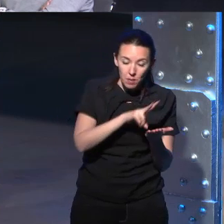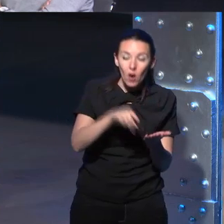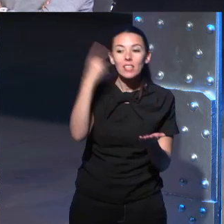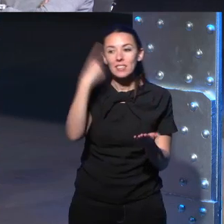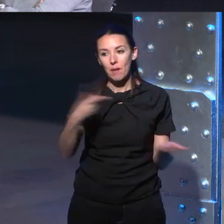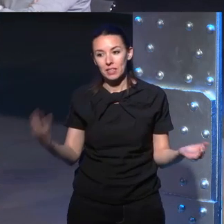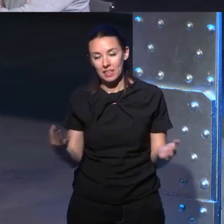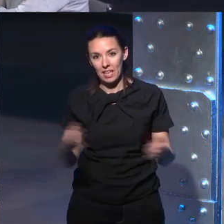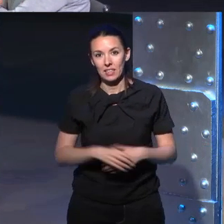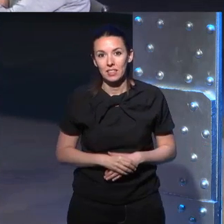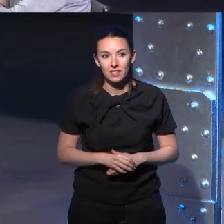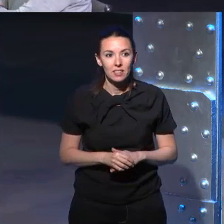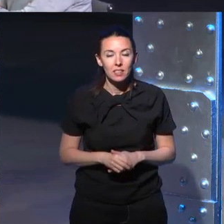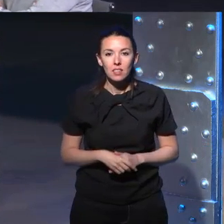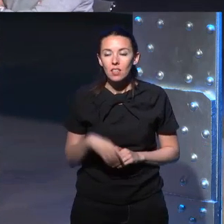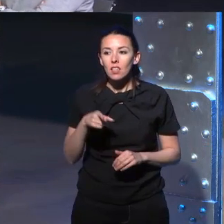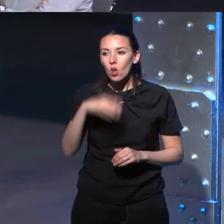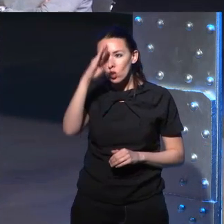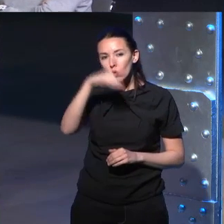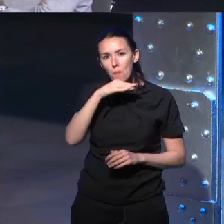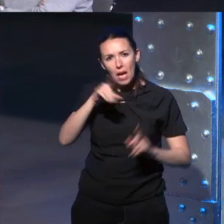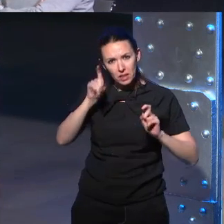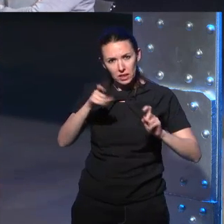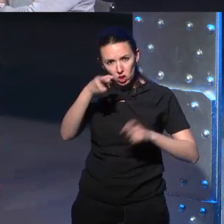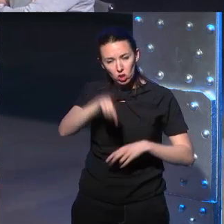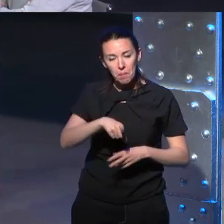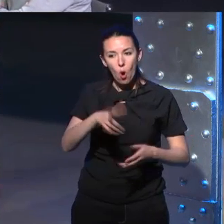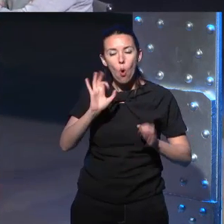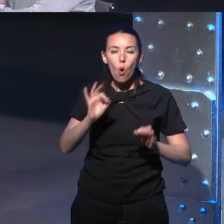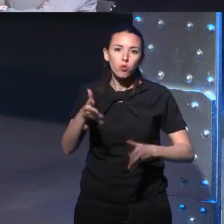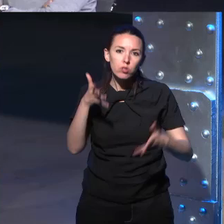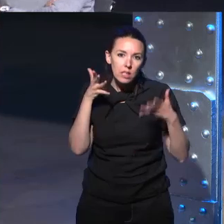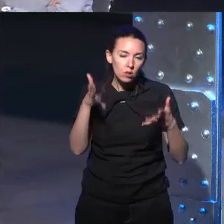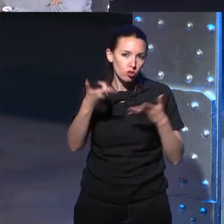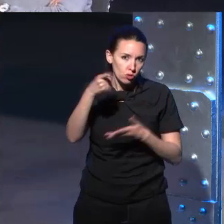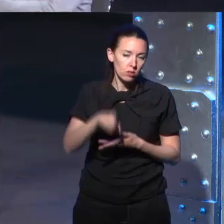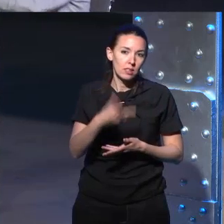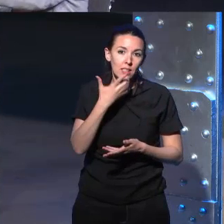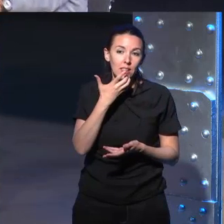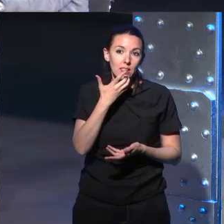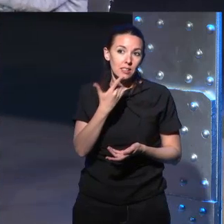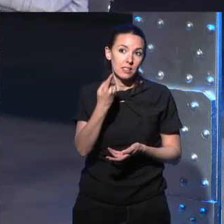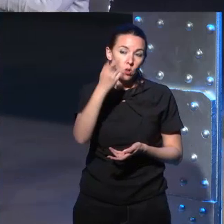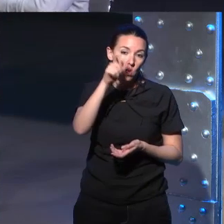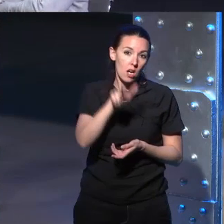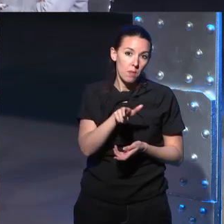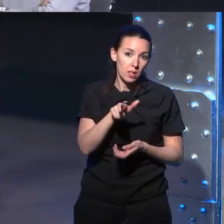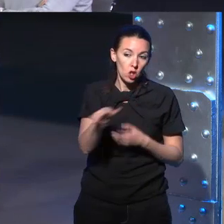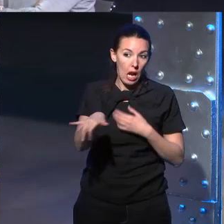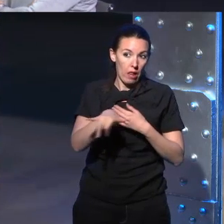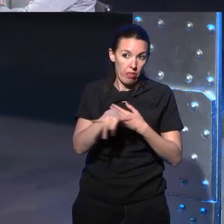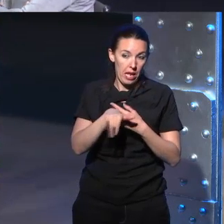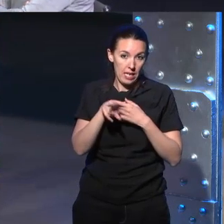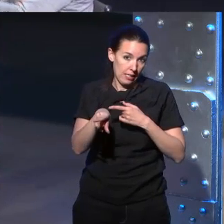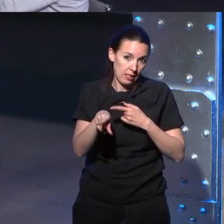libro. ¿Y tu padre te enseñó también o te recomendó también que si alguien cercano a